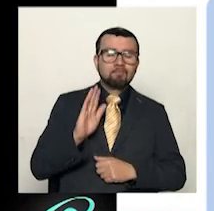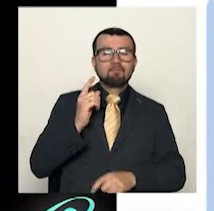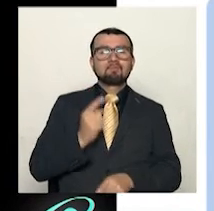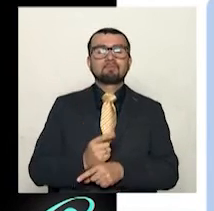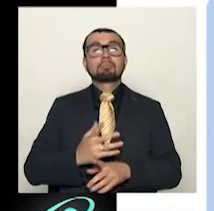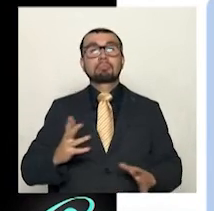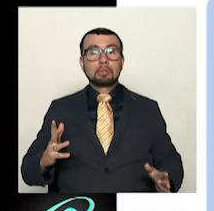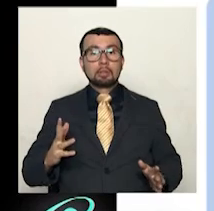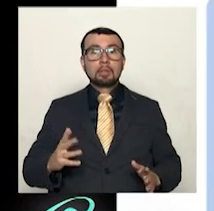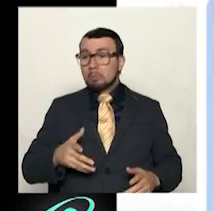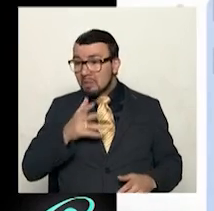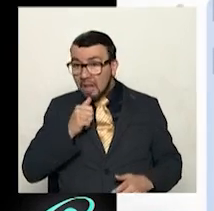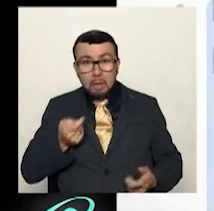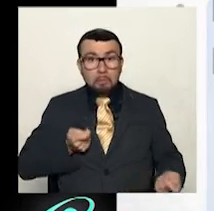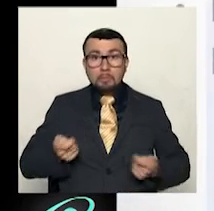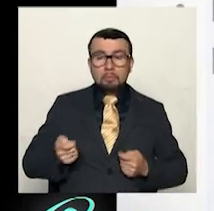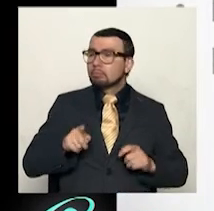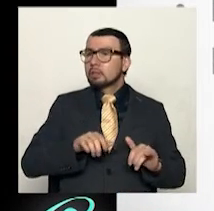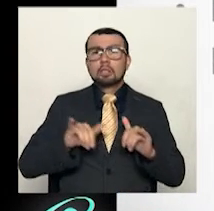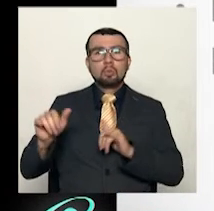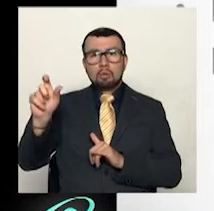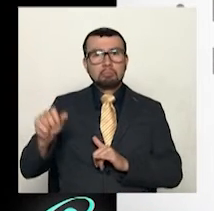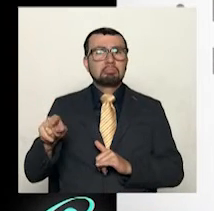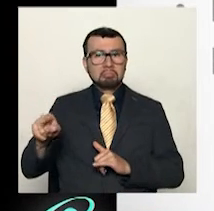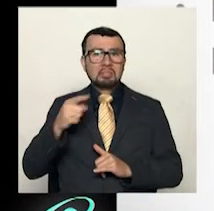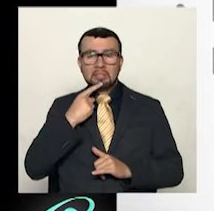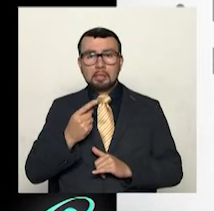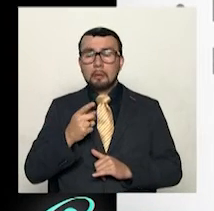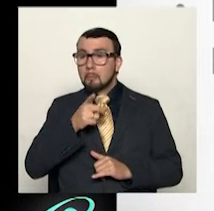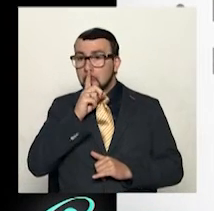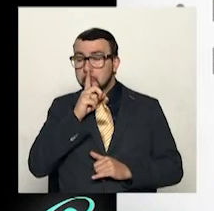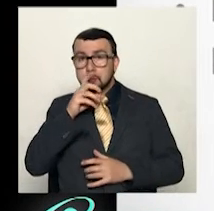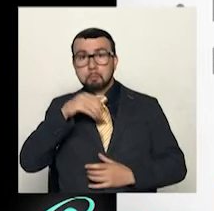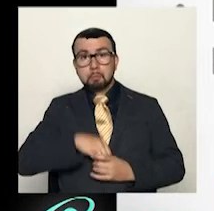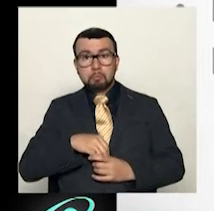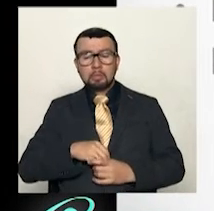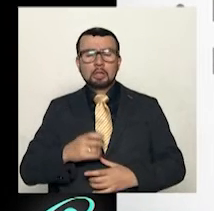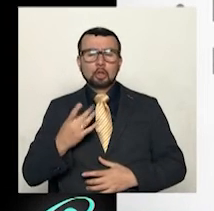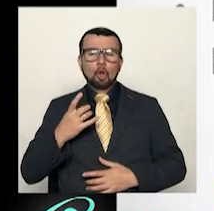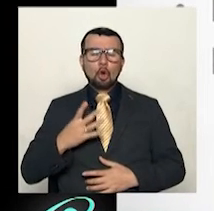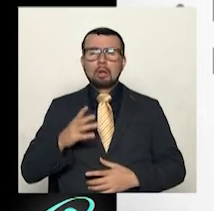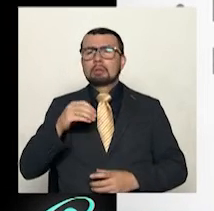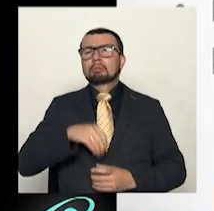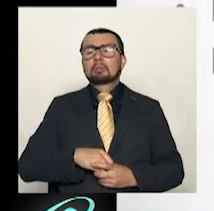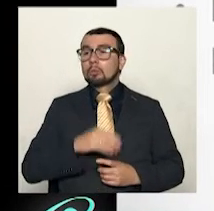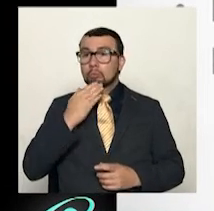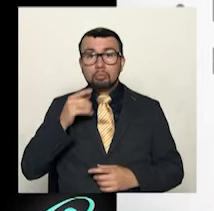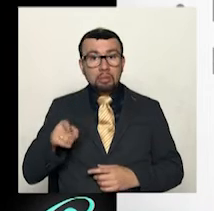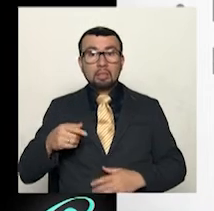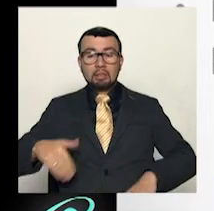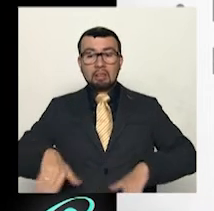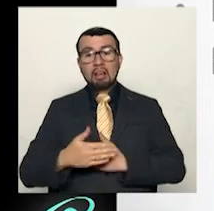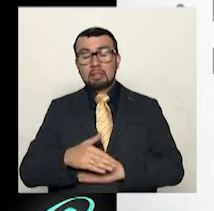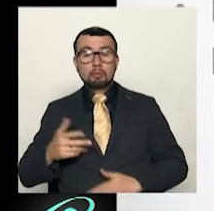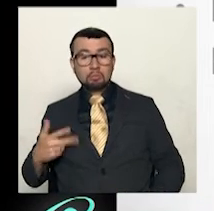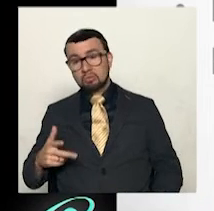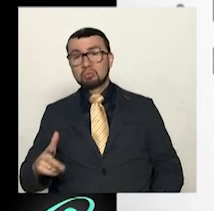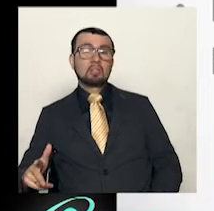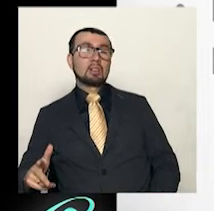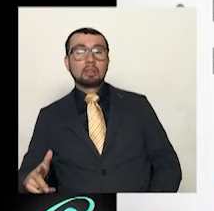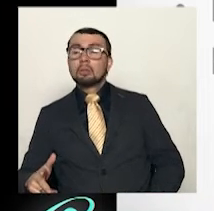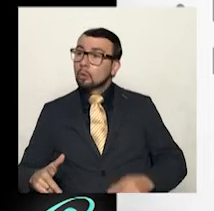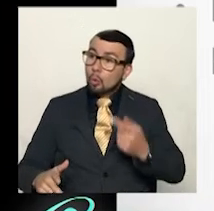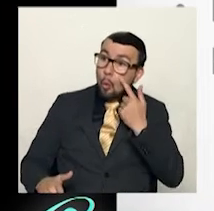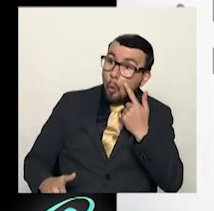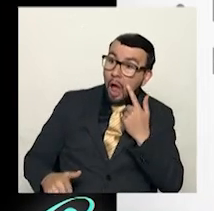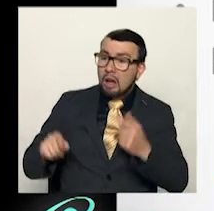lo que hacemos es, como decía el doctor Calvo, callar o ocultar el dolor, silenciarlo. Es como si usted se va a pasar la calle y viene un carro que le grita, oiga, cuidado.